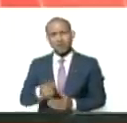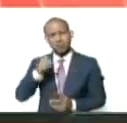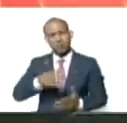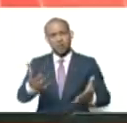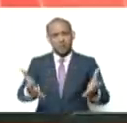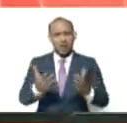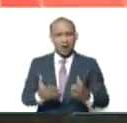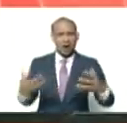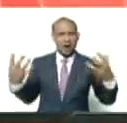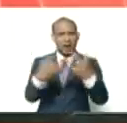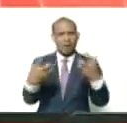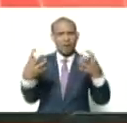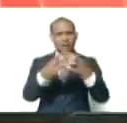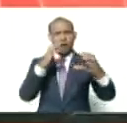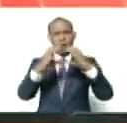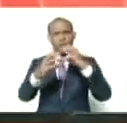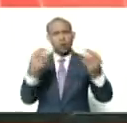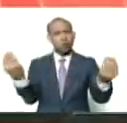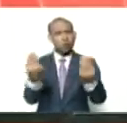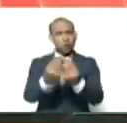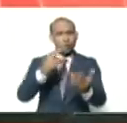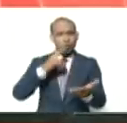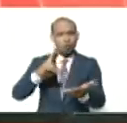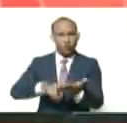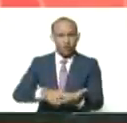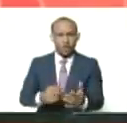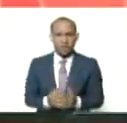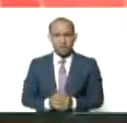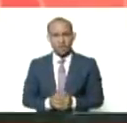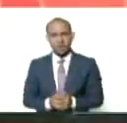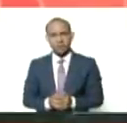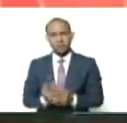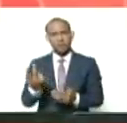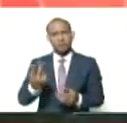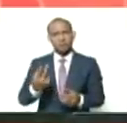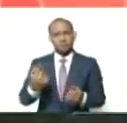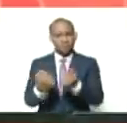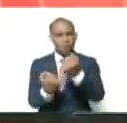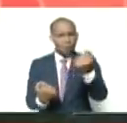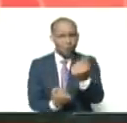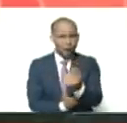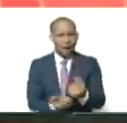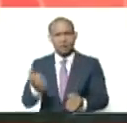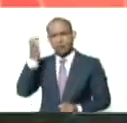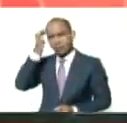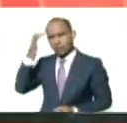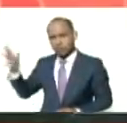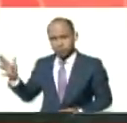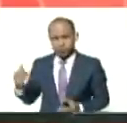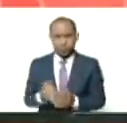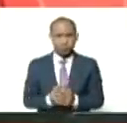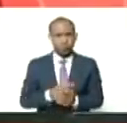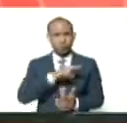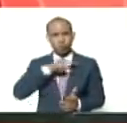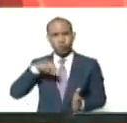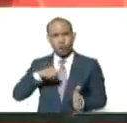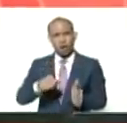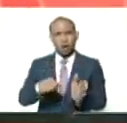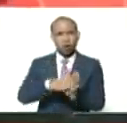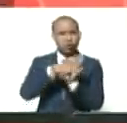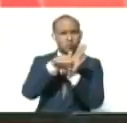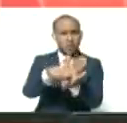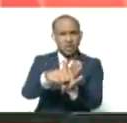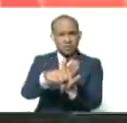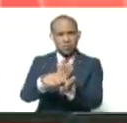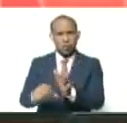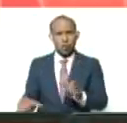la batalla comunicacional con la verdad, con argumentos, con creatividad, con nuestra simbología, conectados